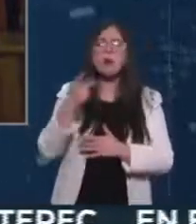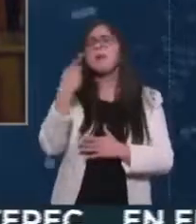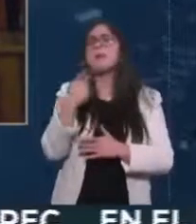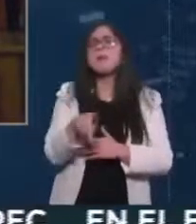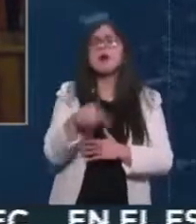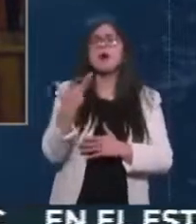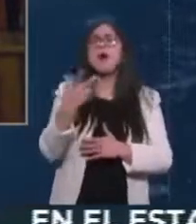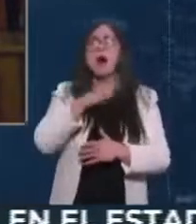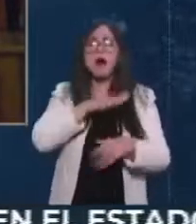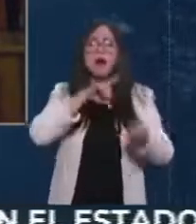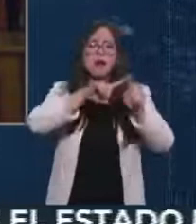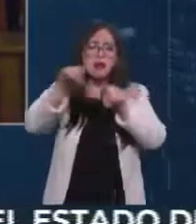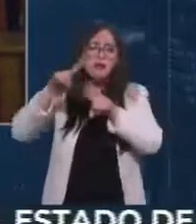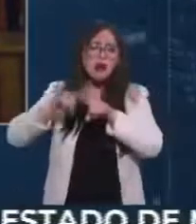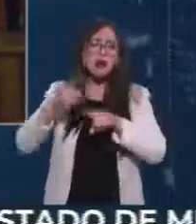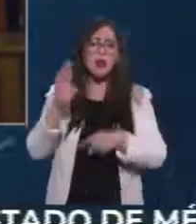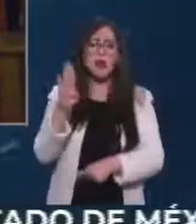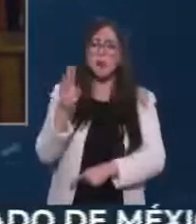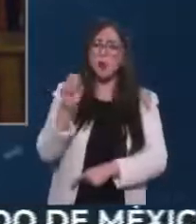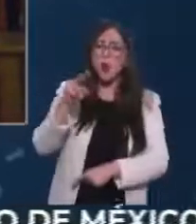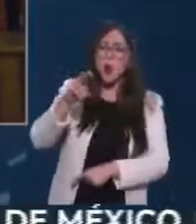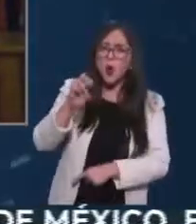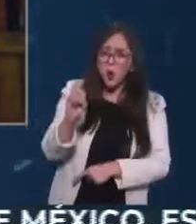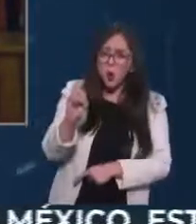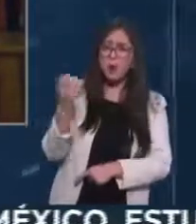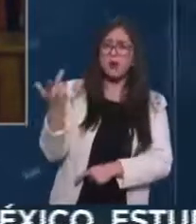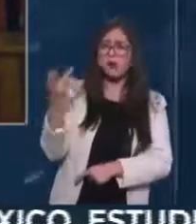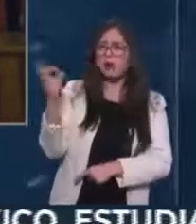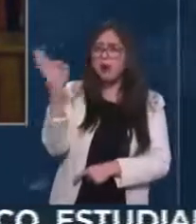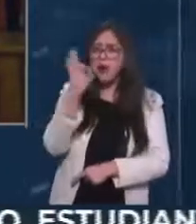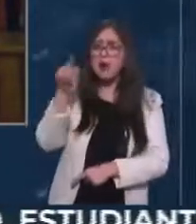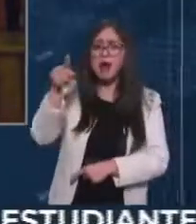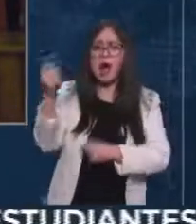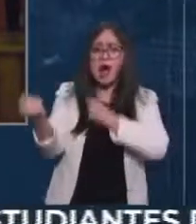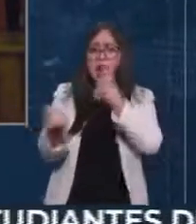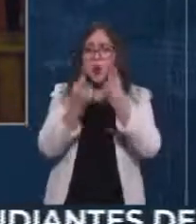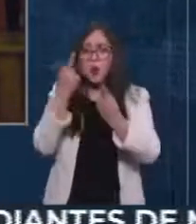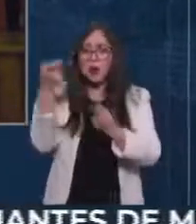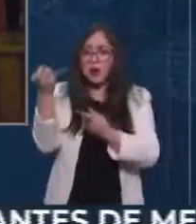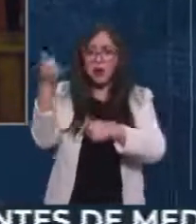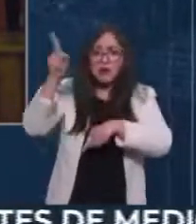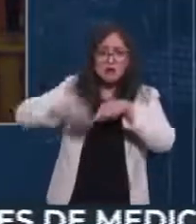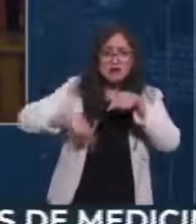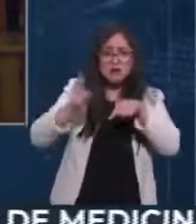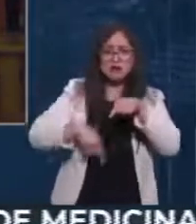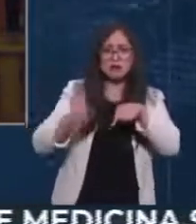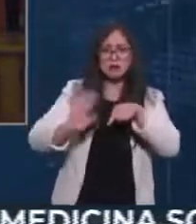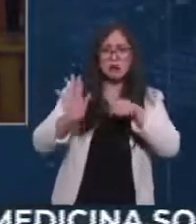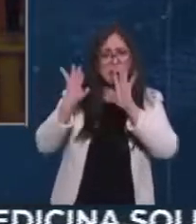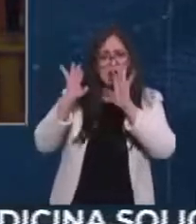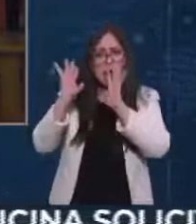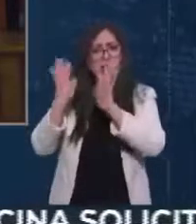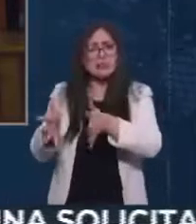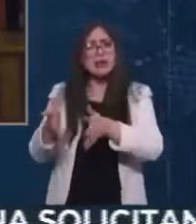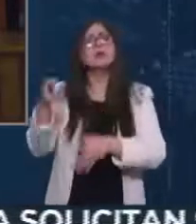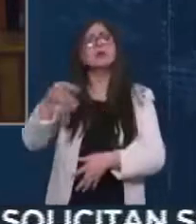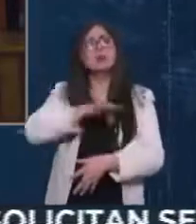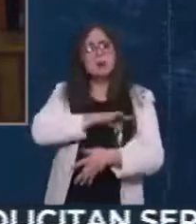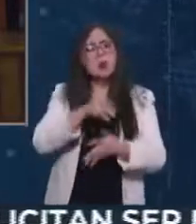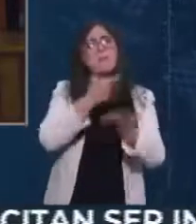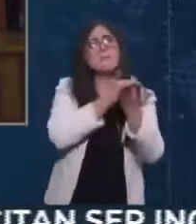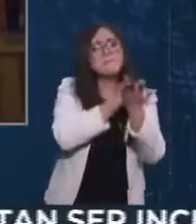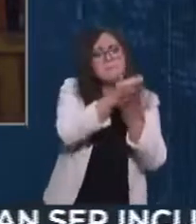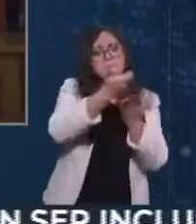ciertos bonos abiertos, digamos, que no se cancelaron, pero que eventualmente pueden ser pagados con lo que